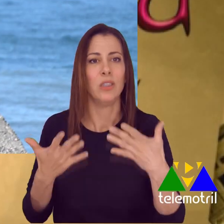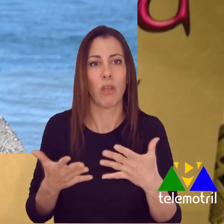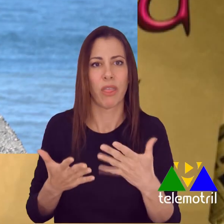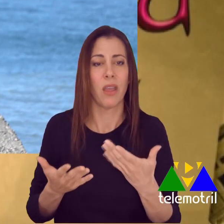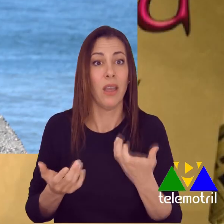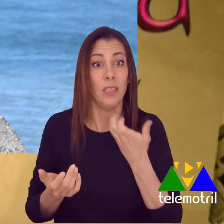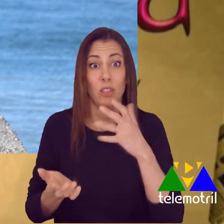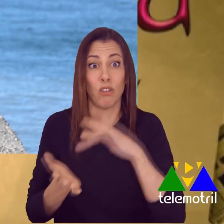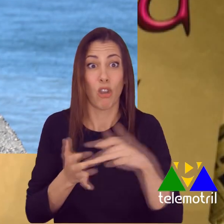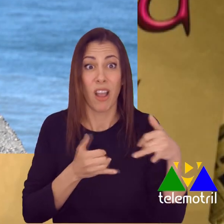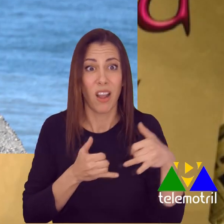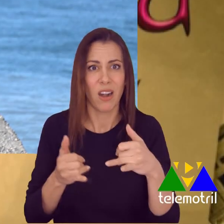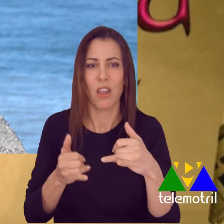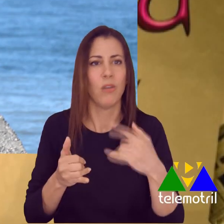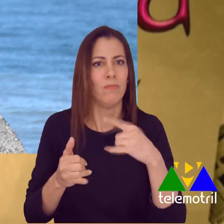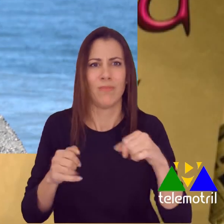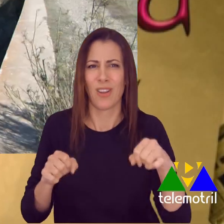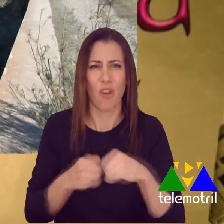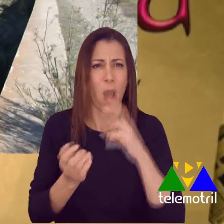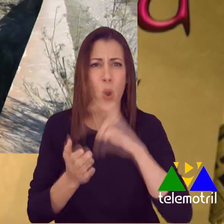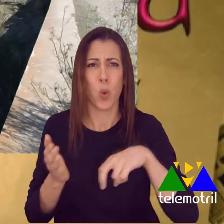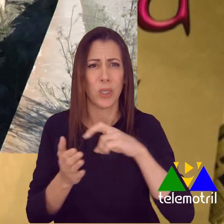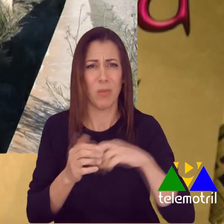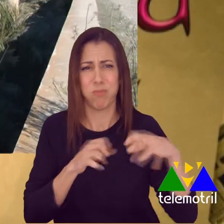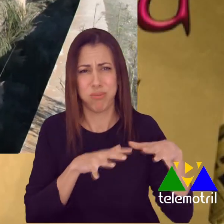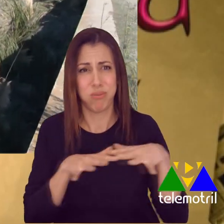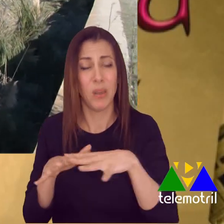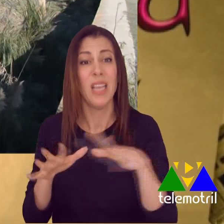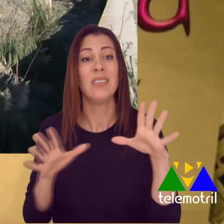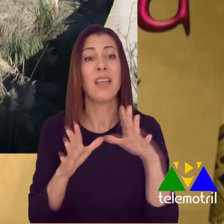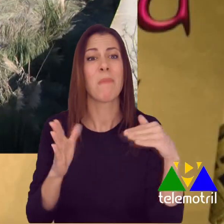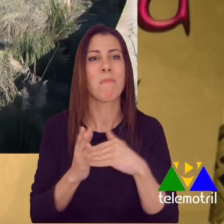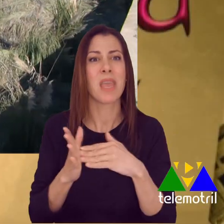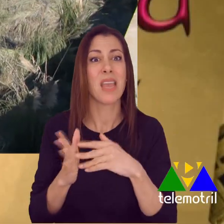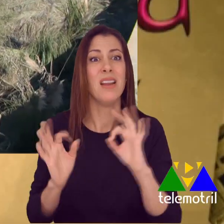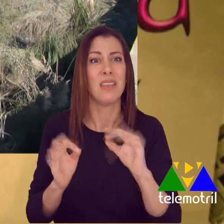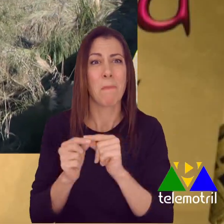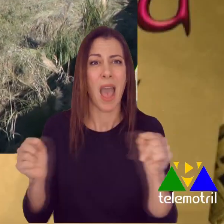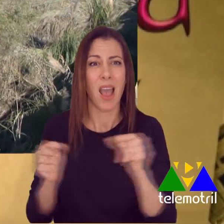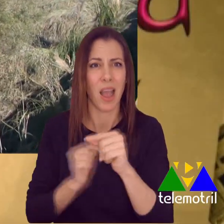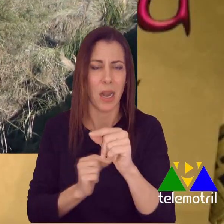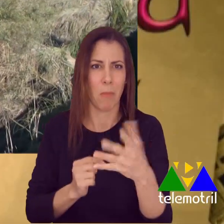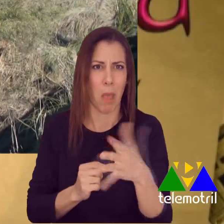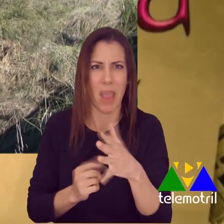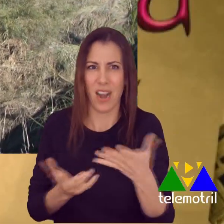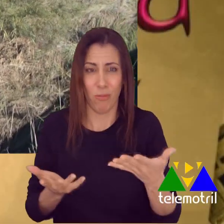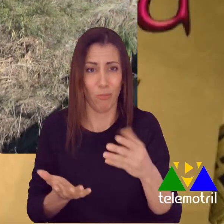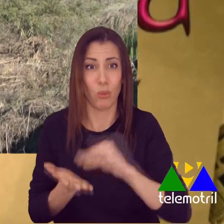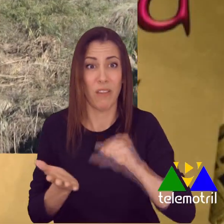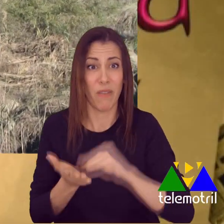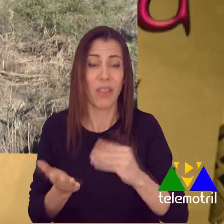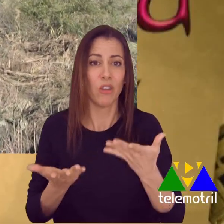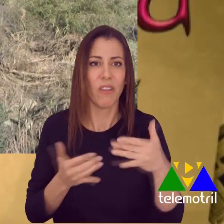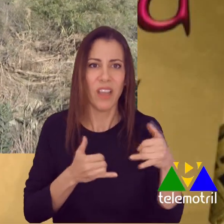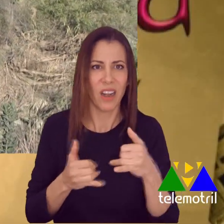cada vez que salía el río destrozaba todos aquellos cultivos, 10.000 marjales a veces, o de entre 10 y 15.000 marjales. Había años que el